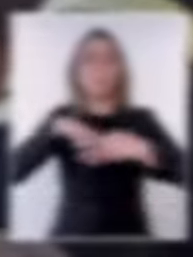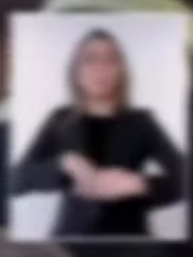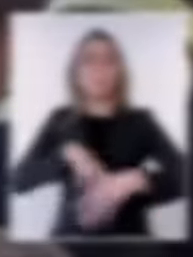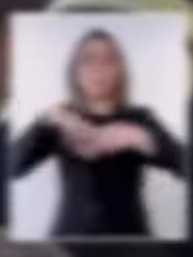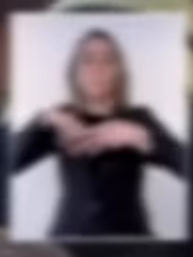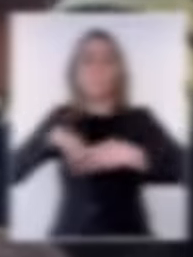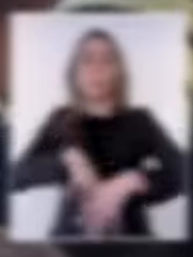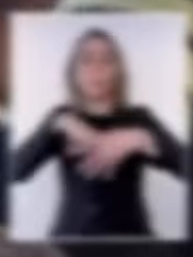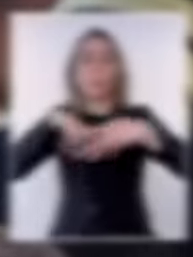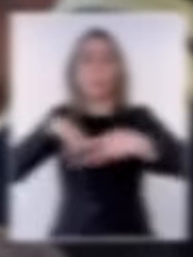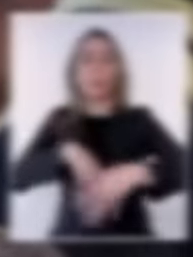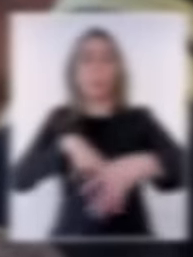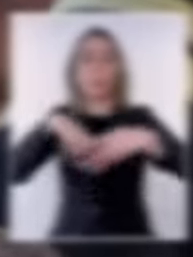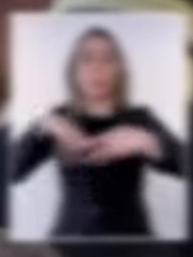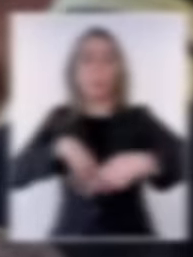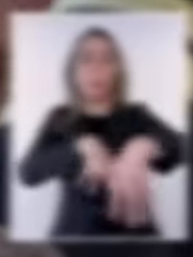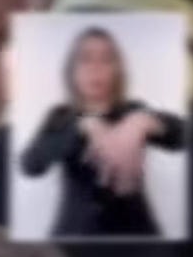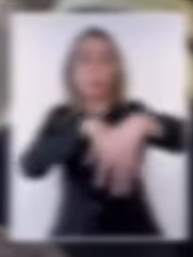Ahí ya terminó, de